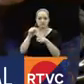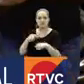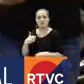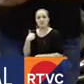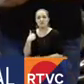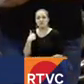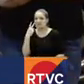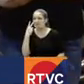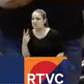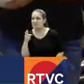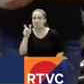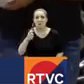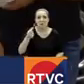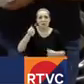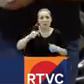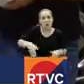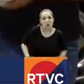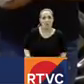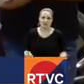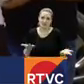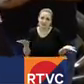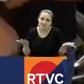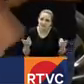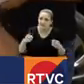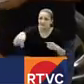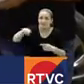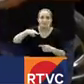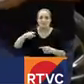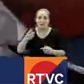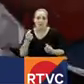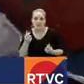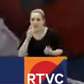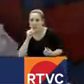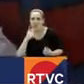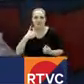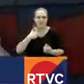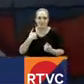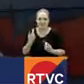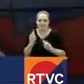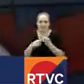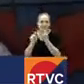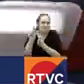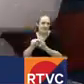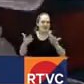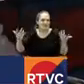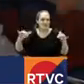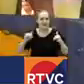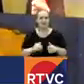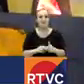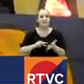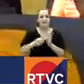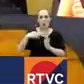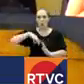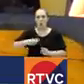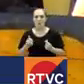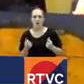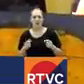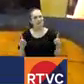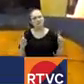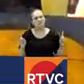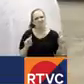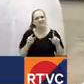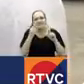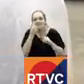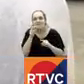el bolsillo de la gente mi hijo, ¿cierto? Que le quede a ellos y que también me quede a mí. Más que beneficiarse económicamente, a La Churris lo que le interesa es